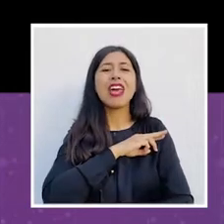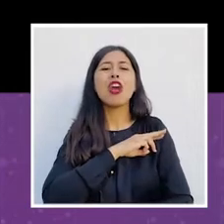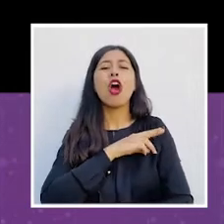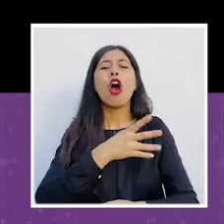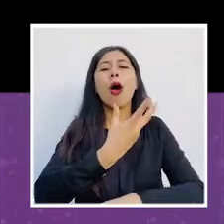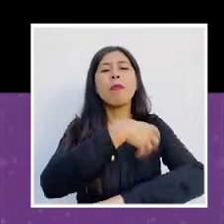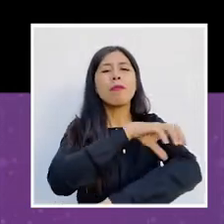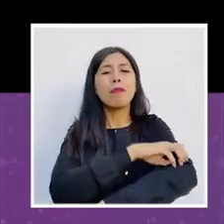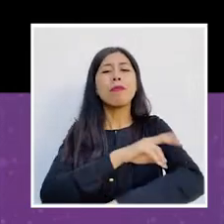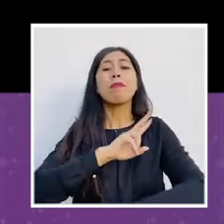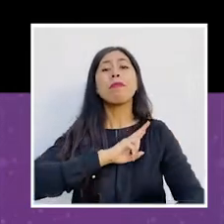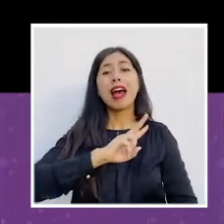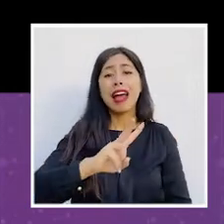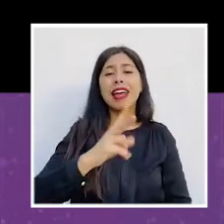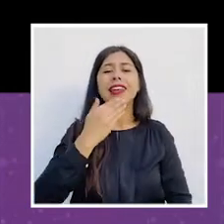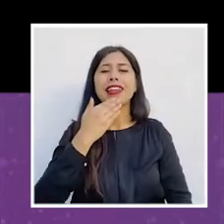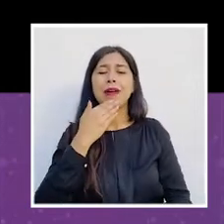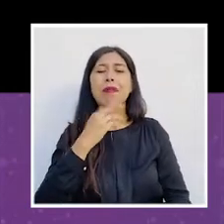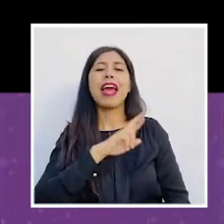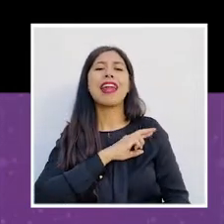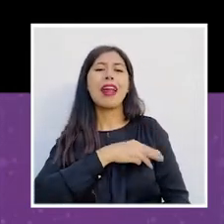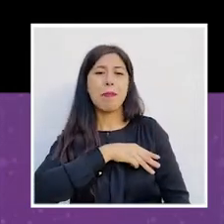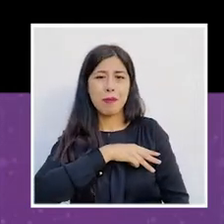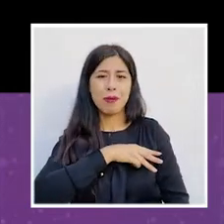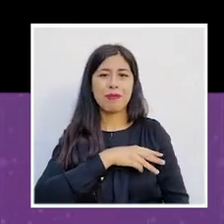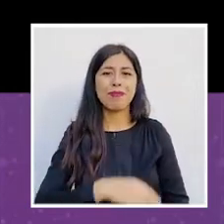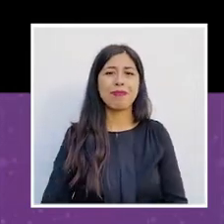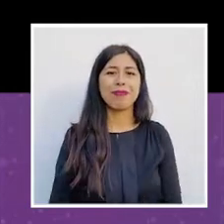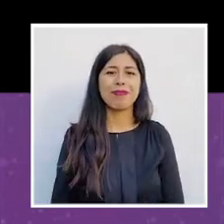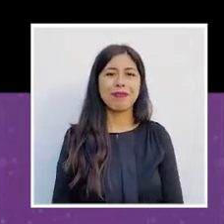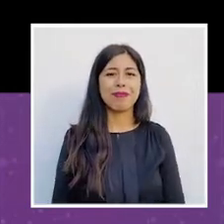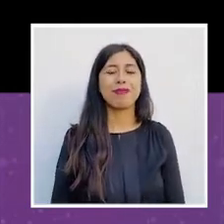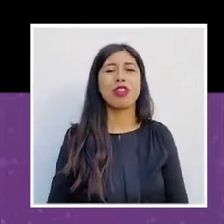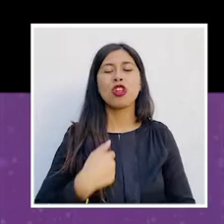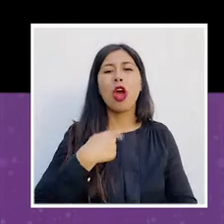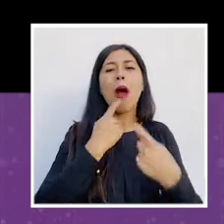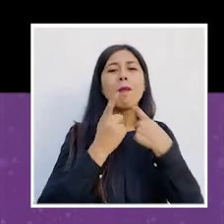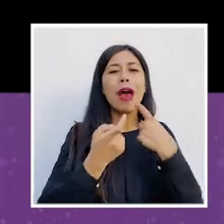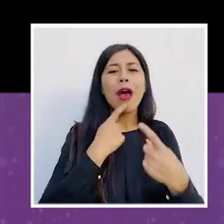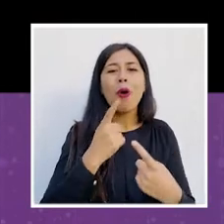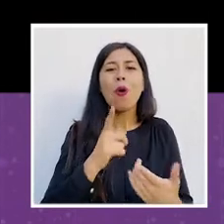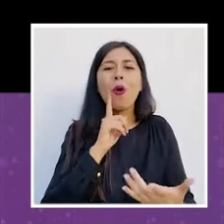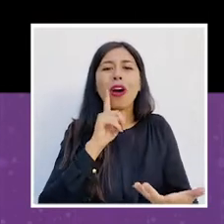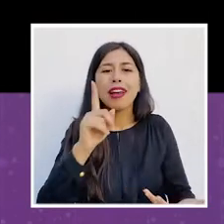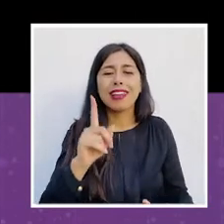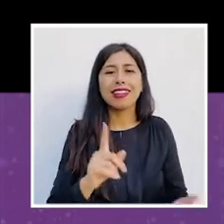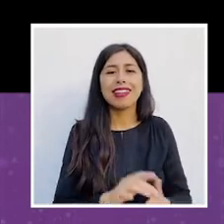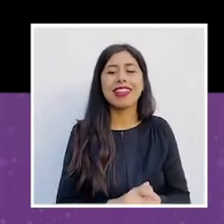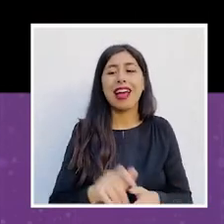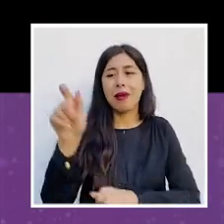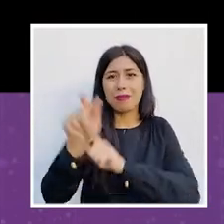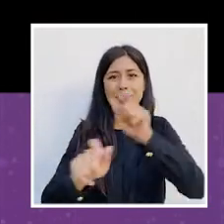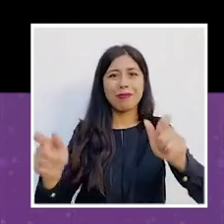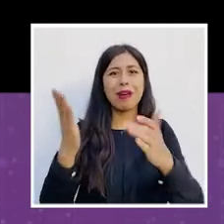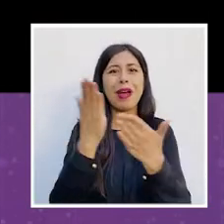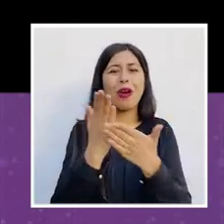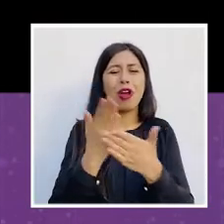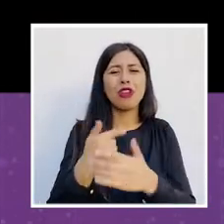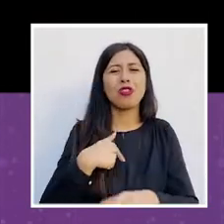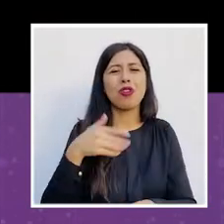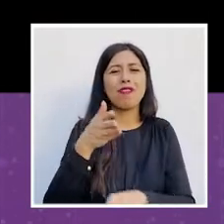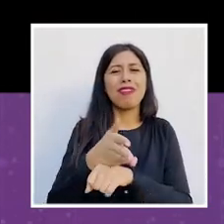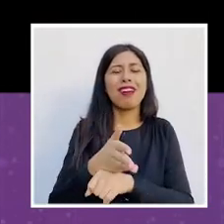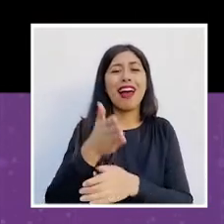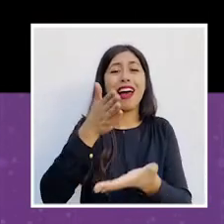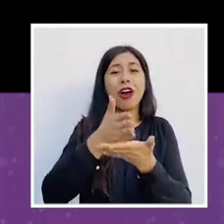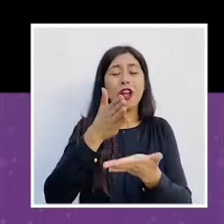Valparaíso y Metropolitana. Yo muchas veces le pregunto a los escolares cuando voy a dar